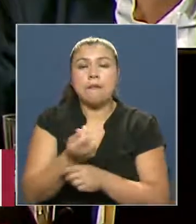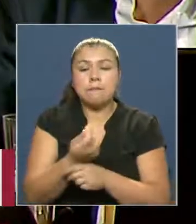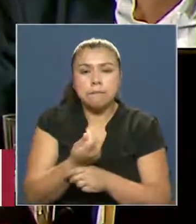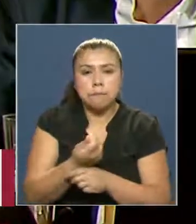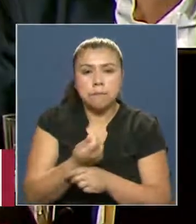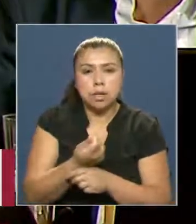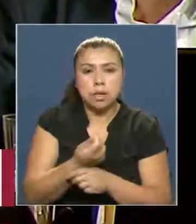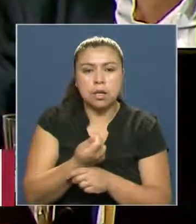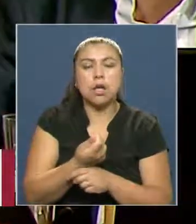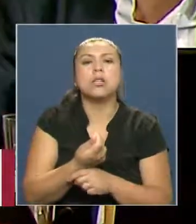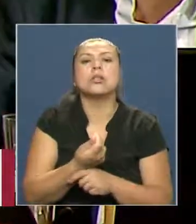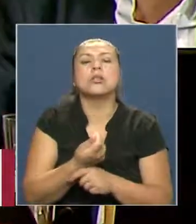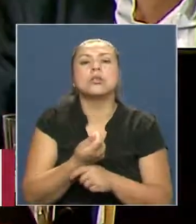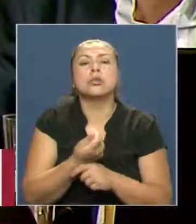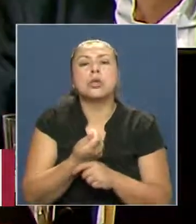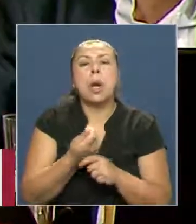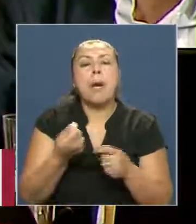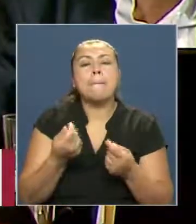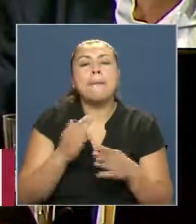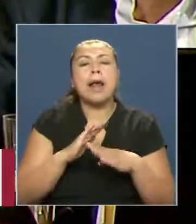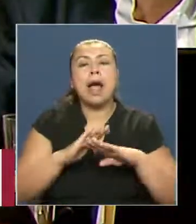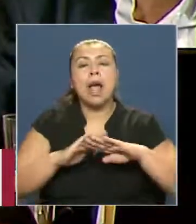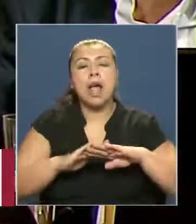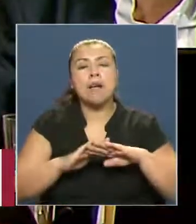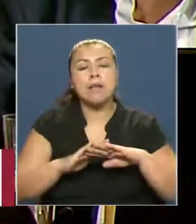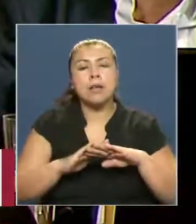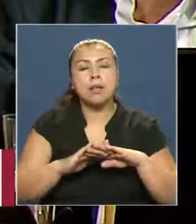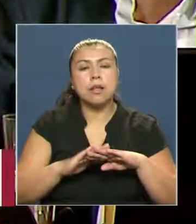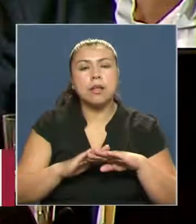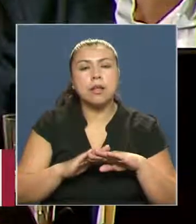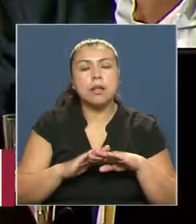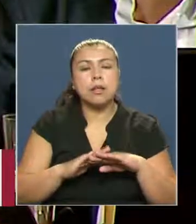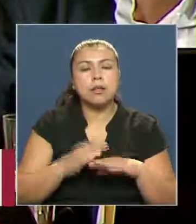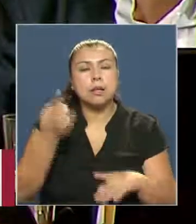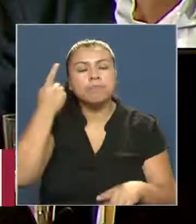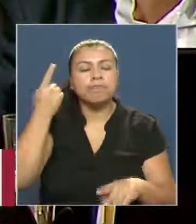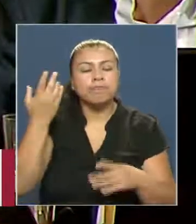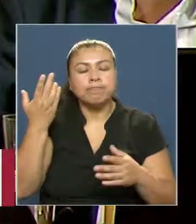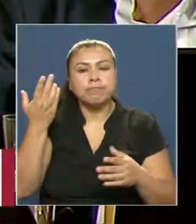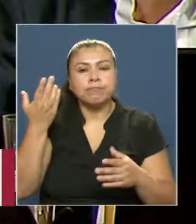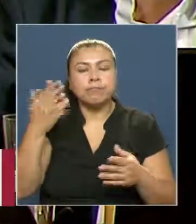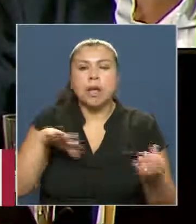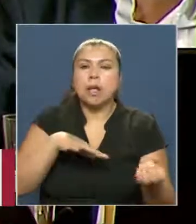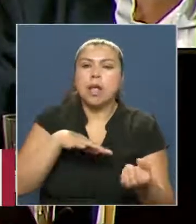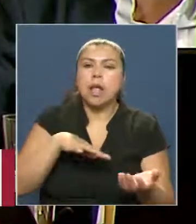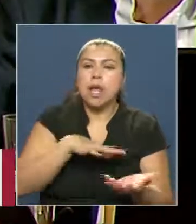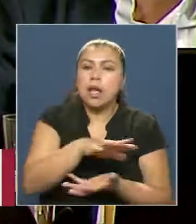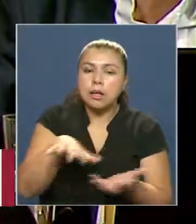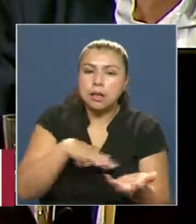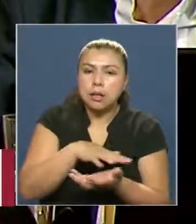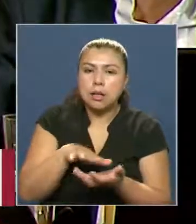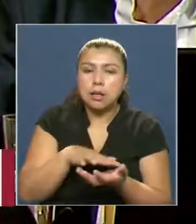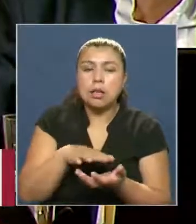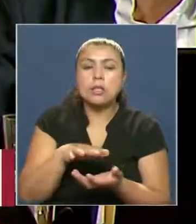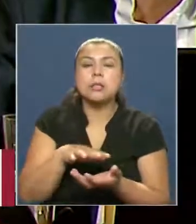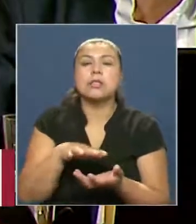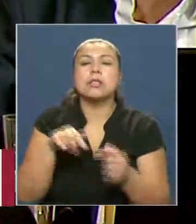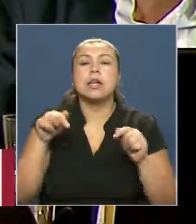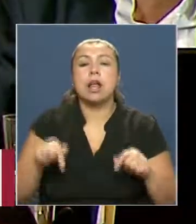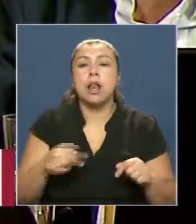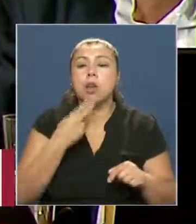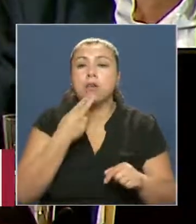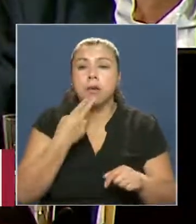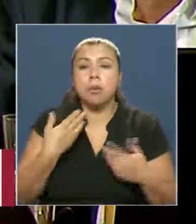generado bandas de precios para evitar la especulación en crisis de esta naturaleza. Por